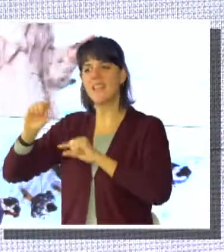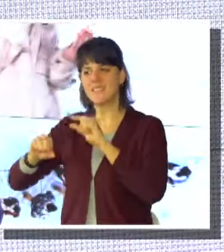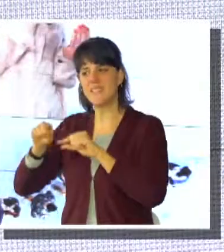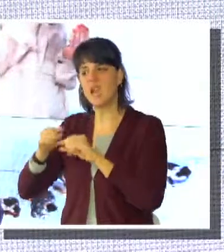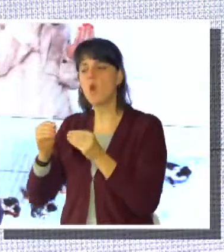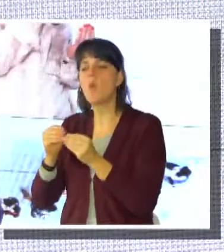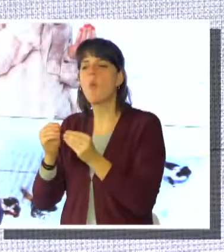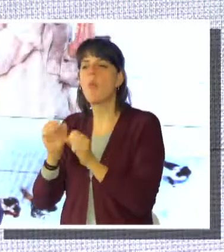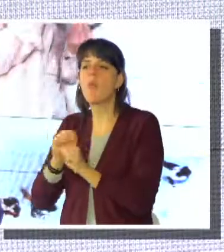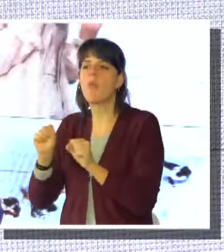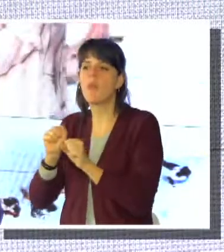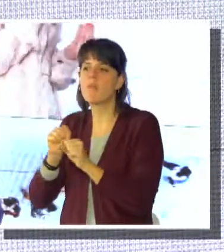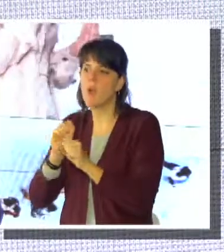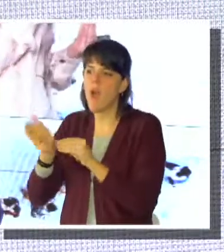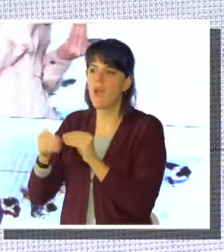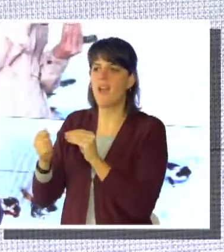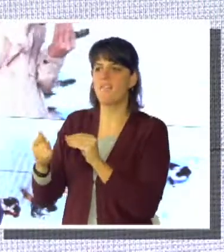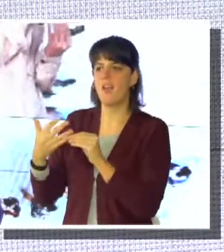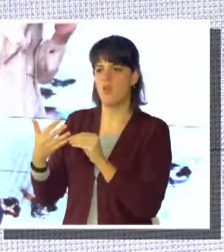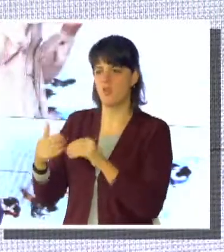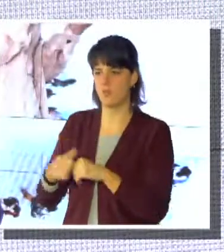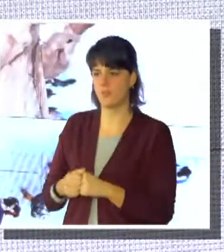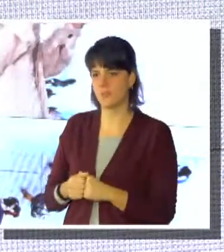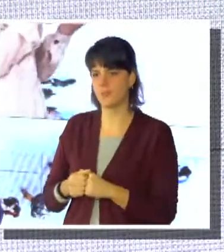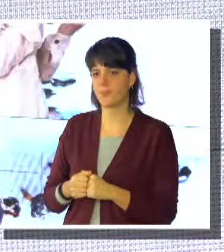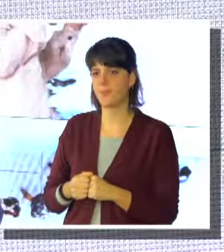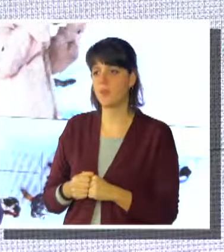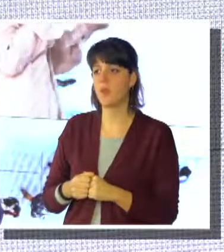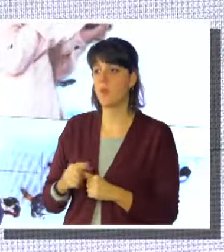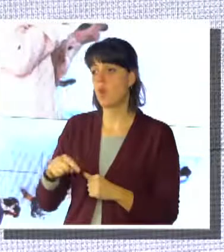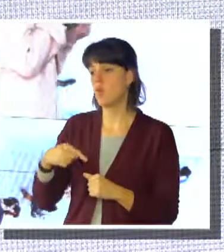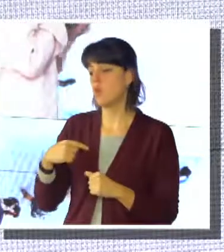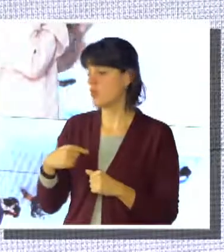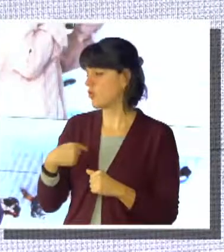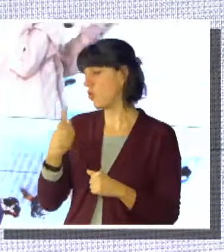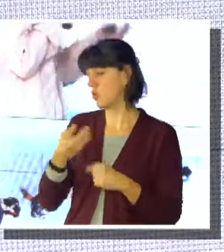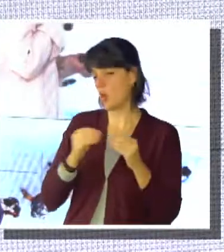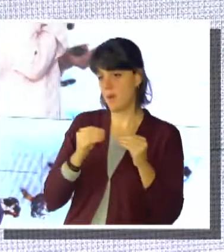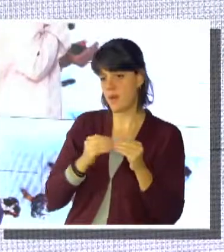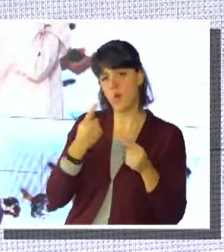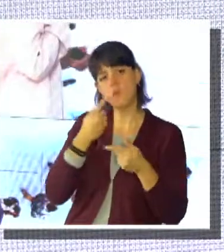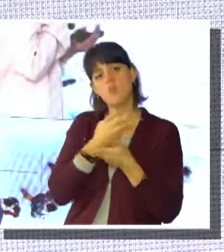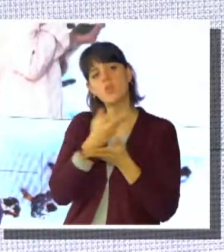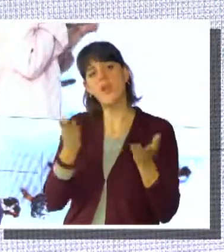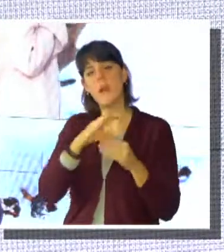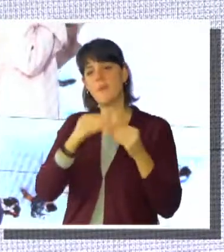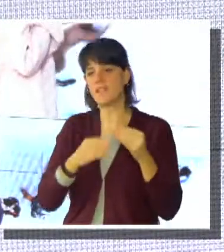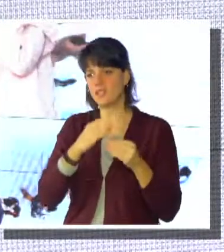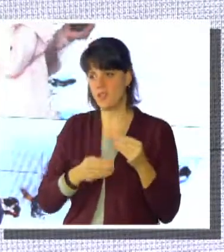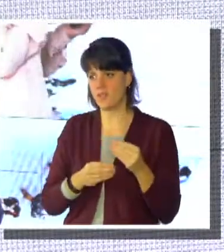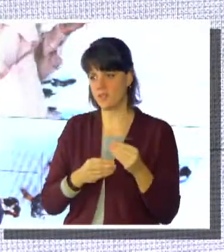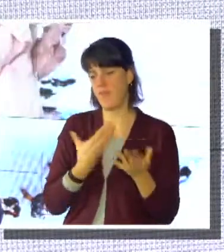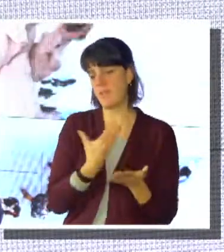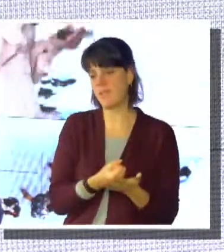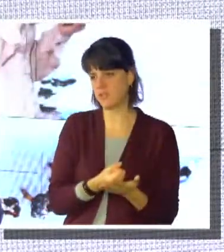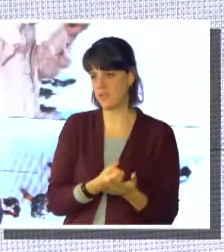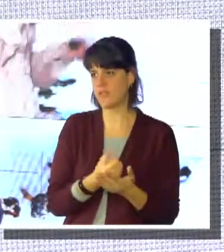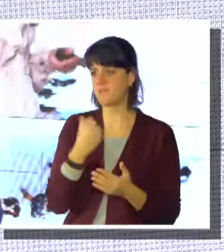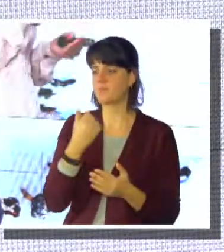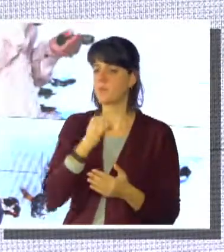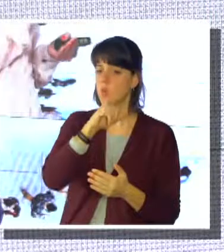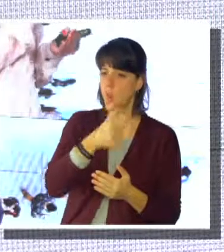Y bueno, esto representa el flujo, así a grandes rasgos, de las aplicaciones que estamos desarrollando. Entonces la idea que teníamos hoy era,